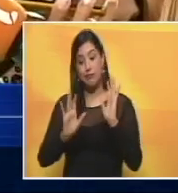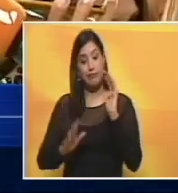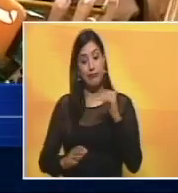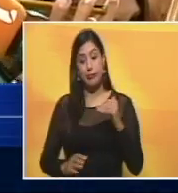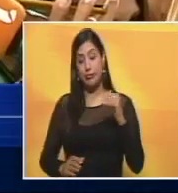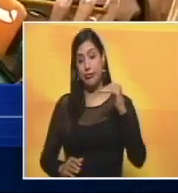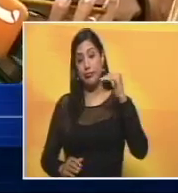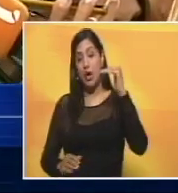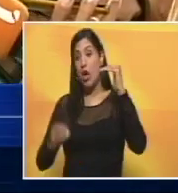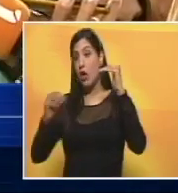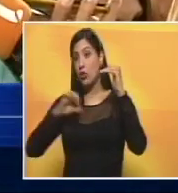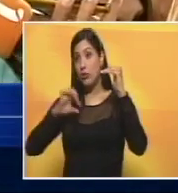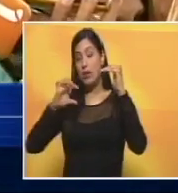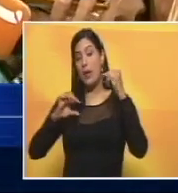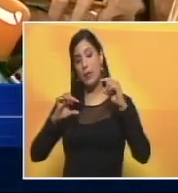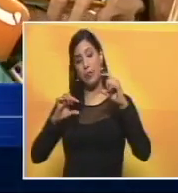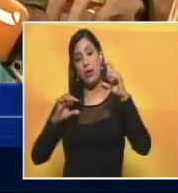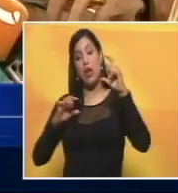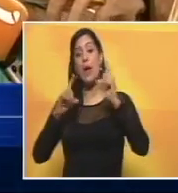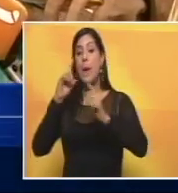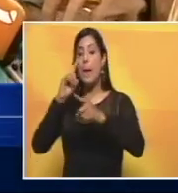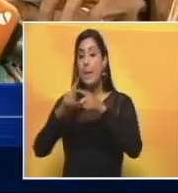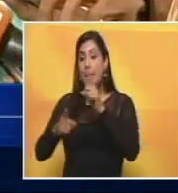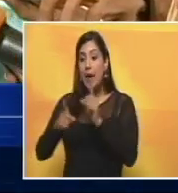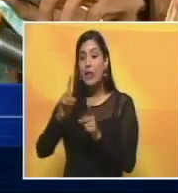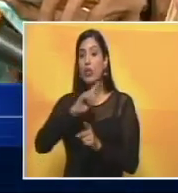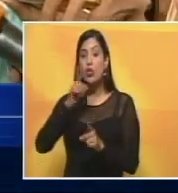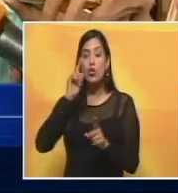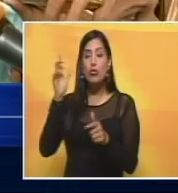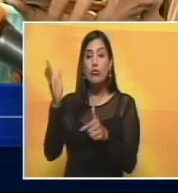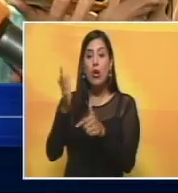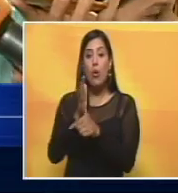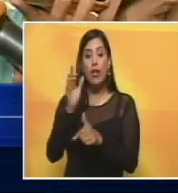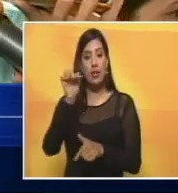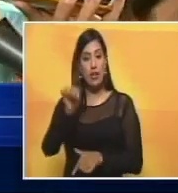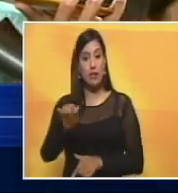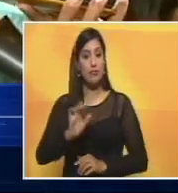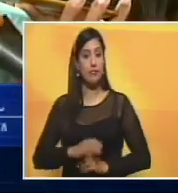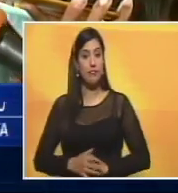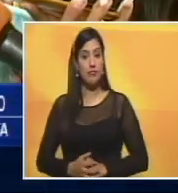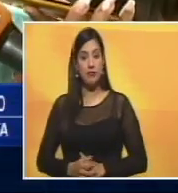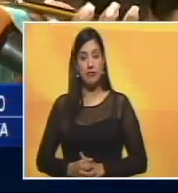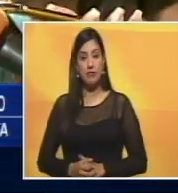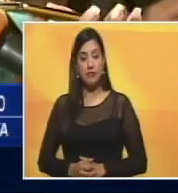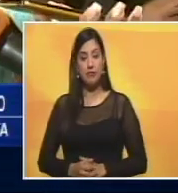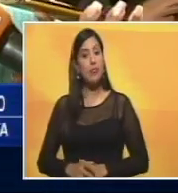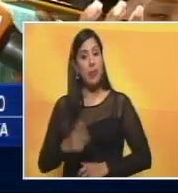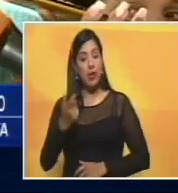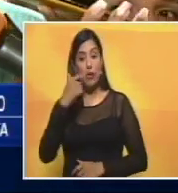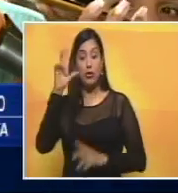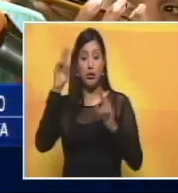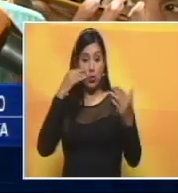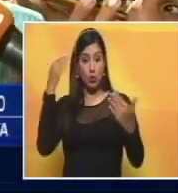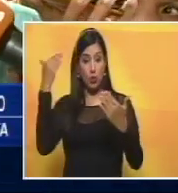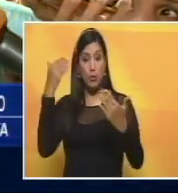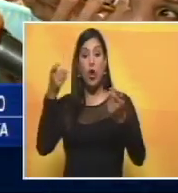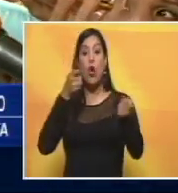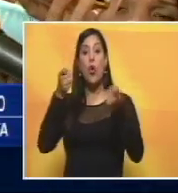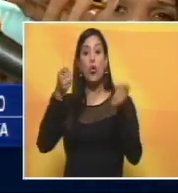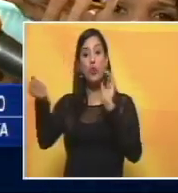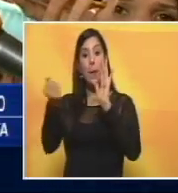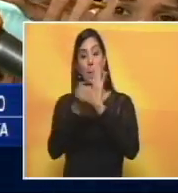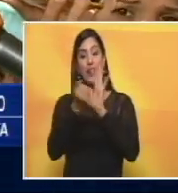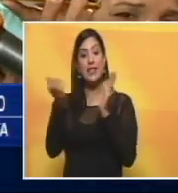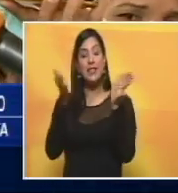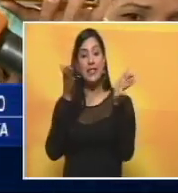aumentan en el mercado negro, y los productos solamente los vamos a encontrar allí. Según Faría, los controles de precios